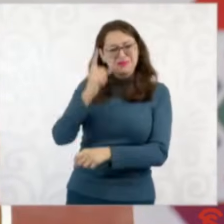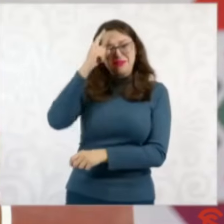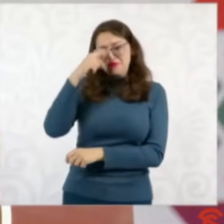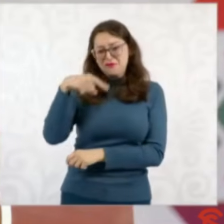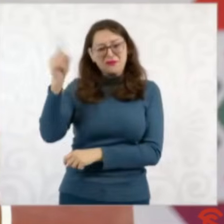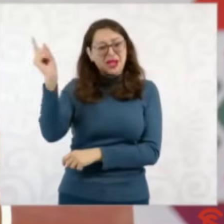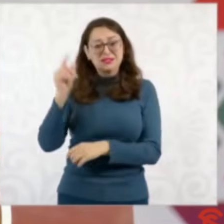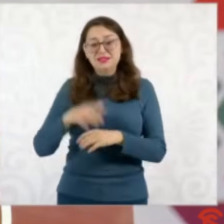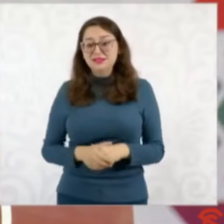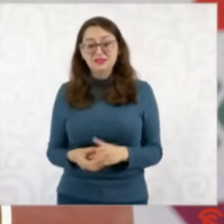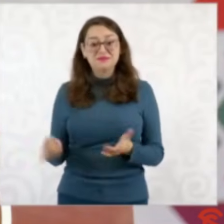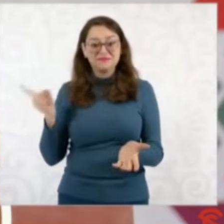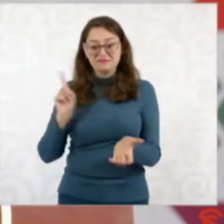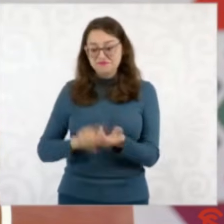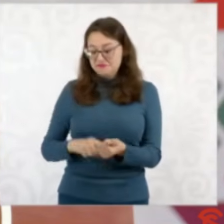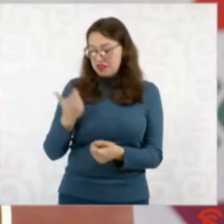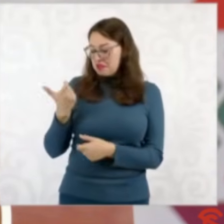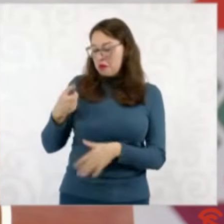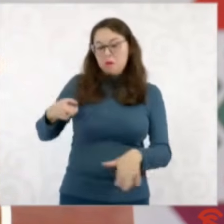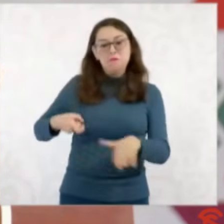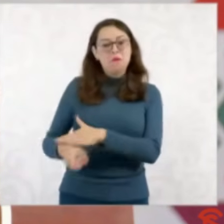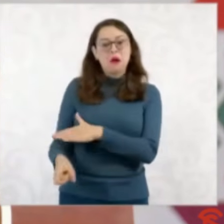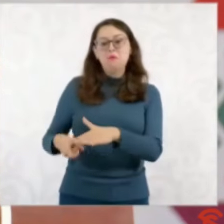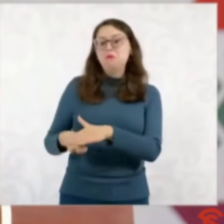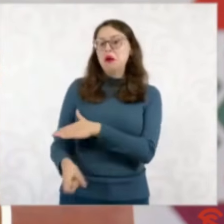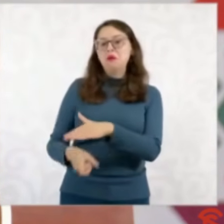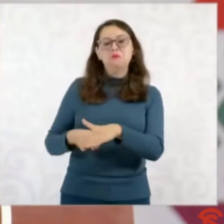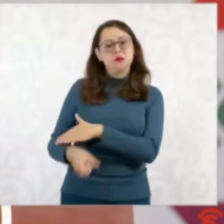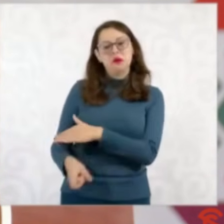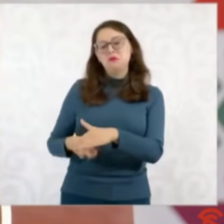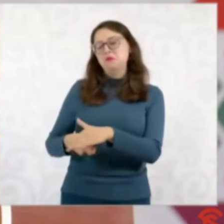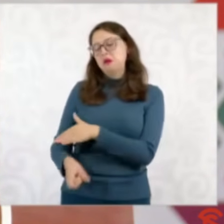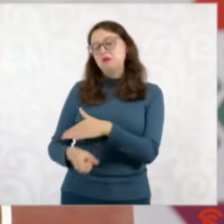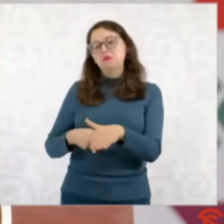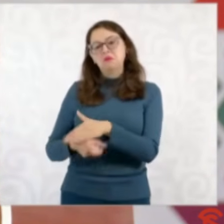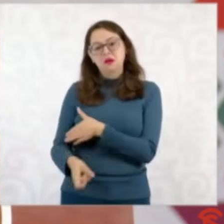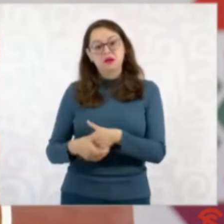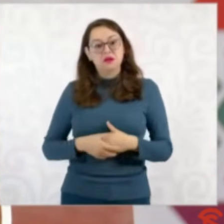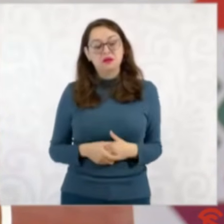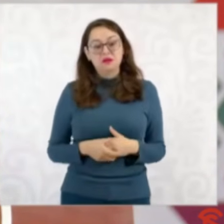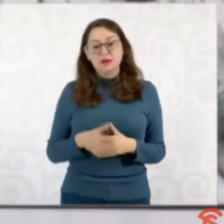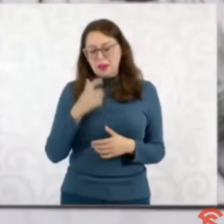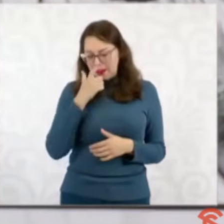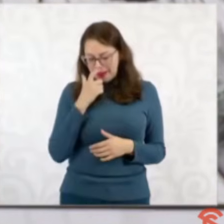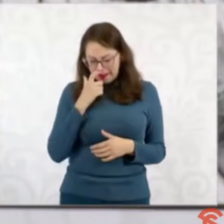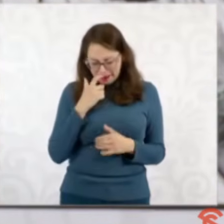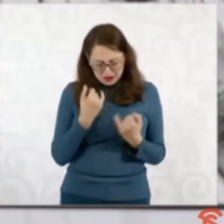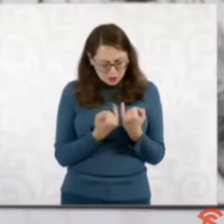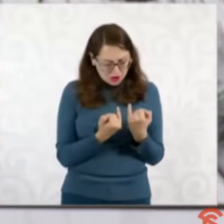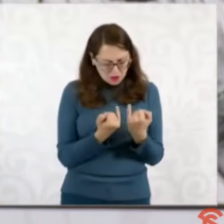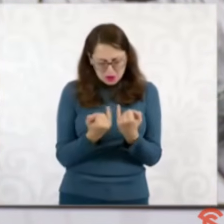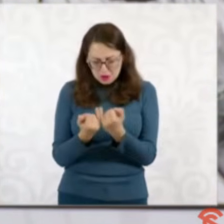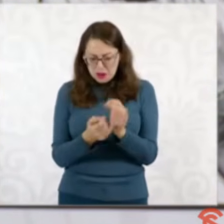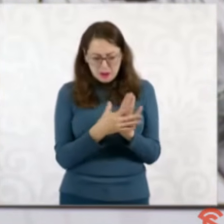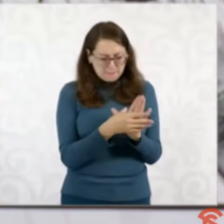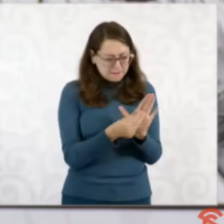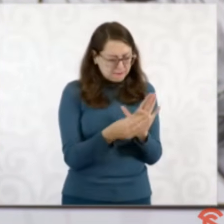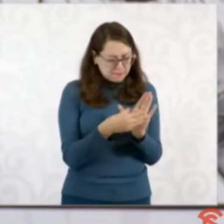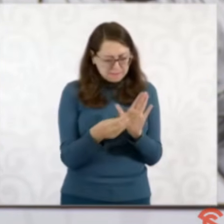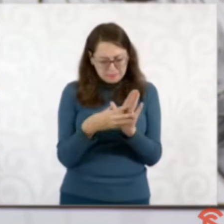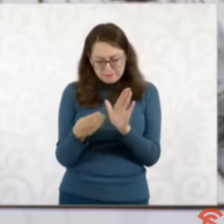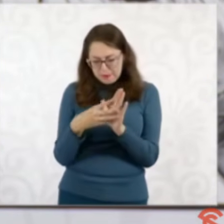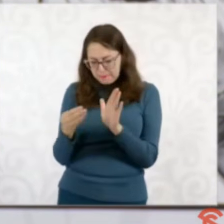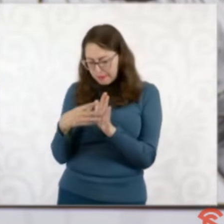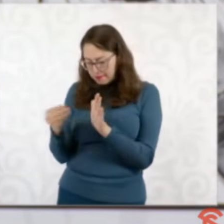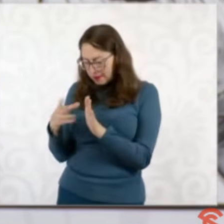es cuestión de ver la cantidad de cuentas que dicen prácticamente lo mismo y